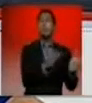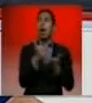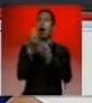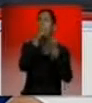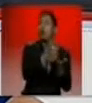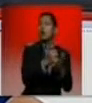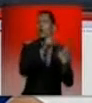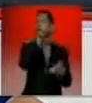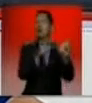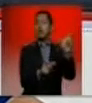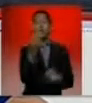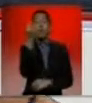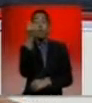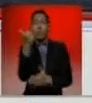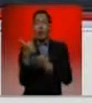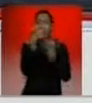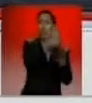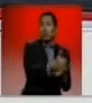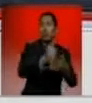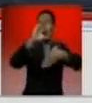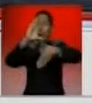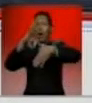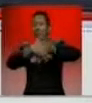necesitados de América Latina.